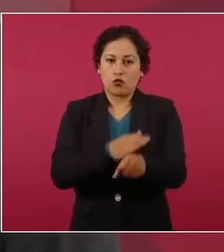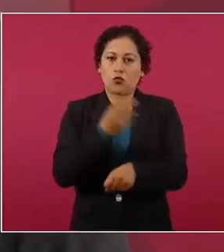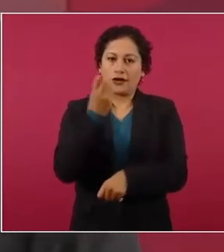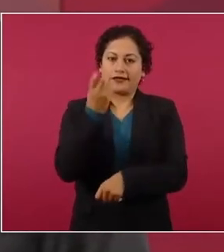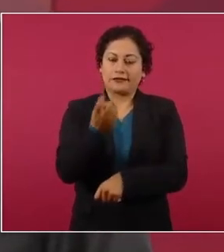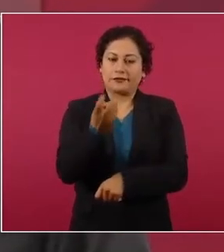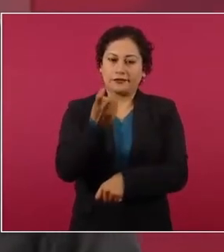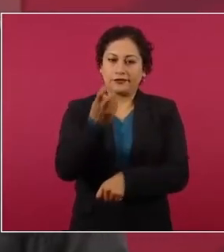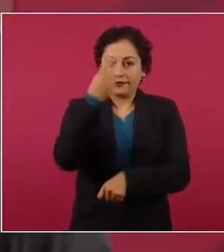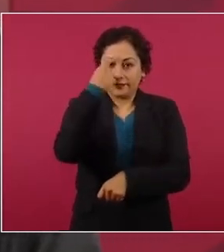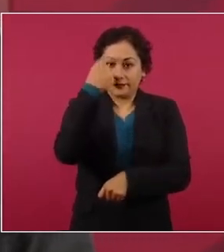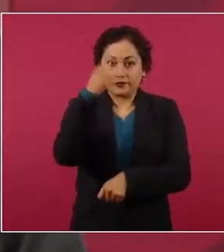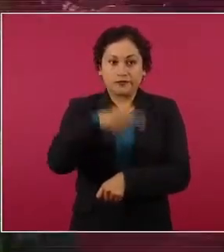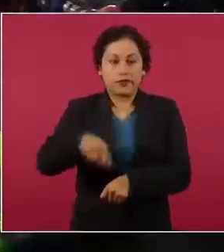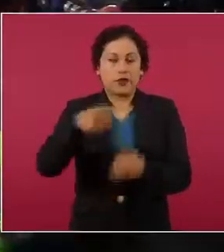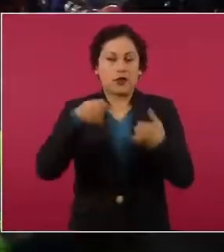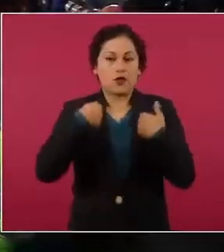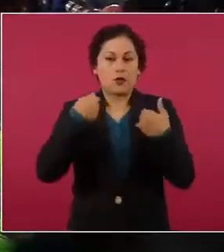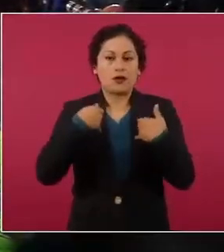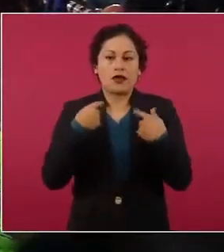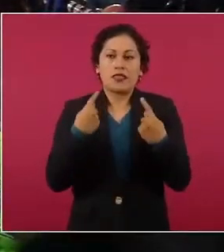para que no se enfermen,